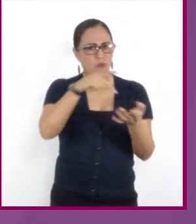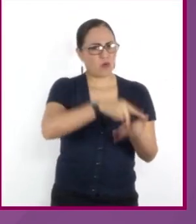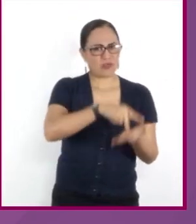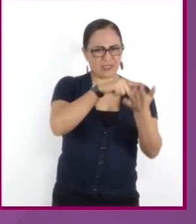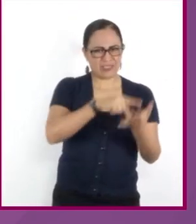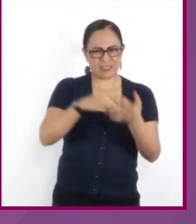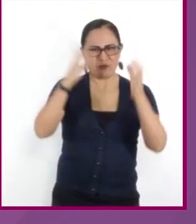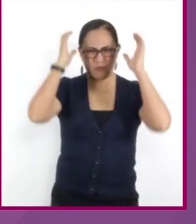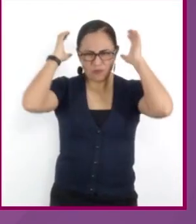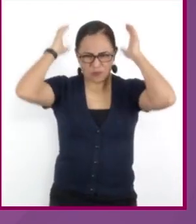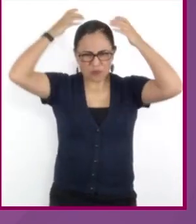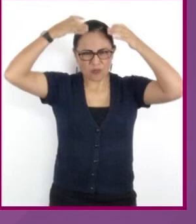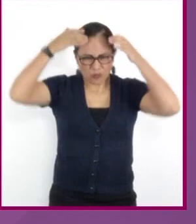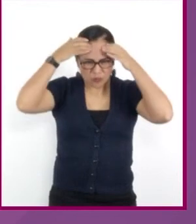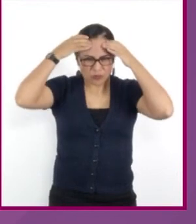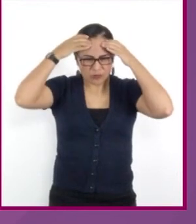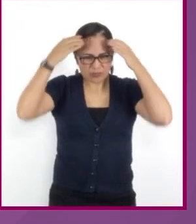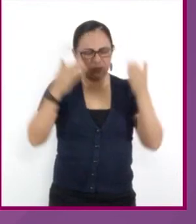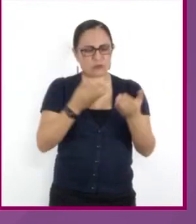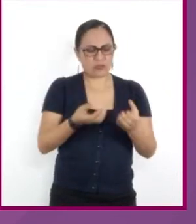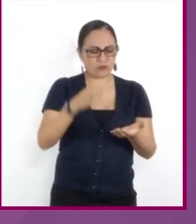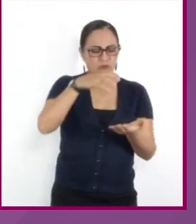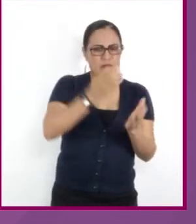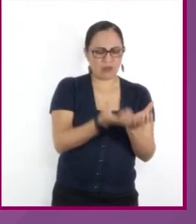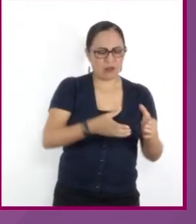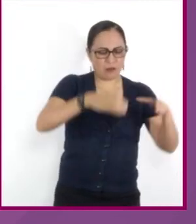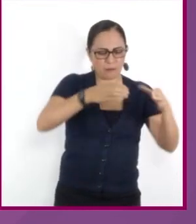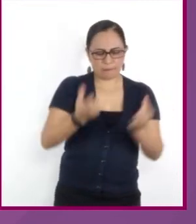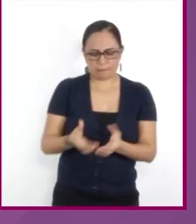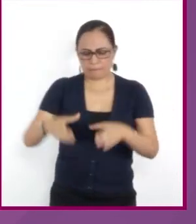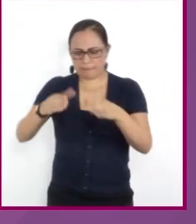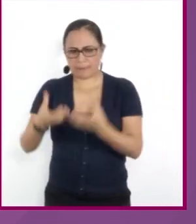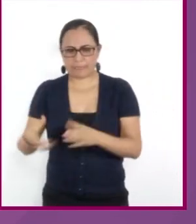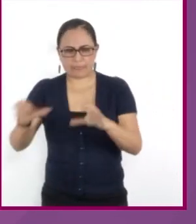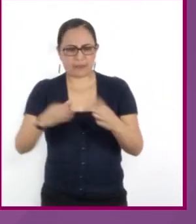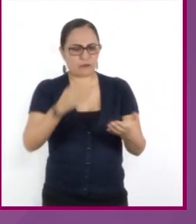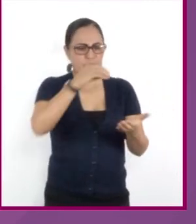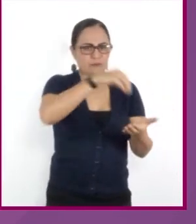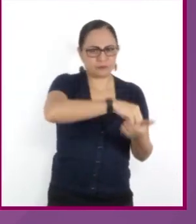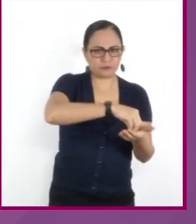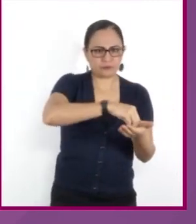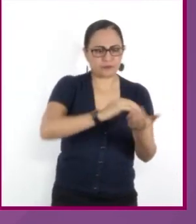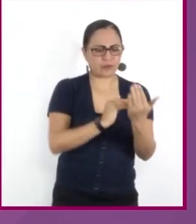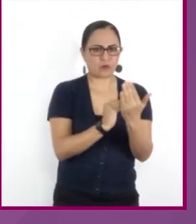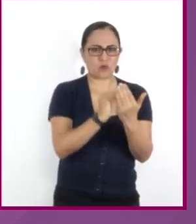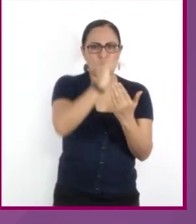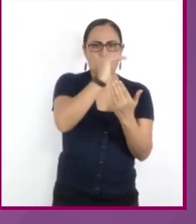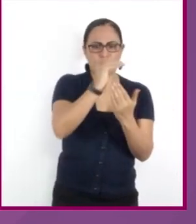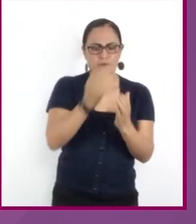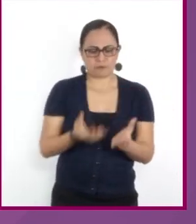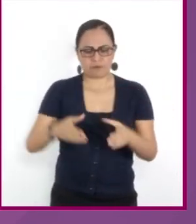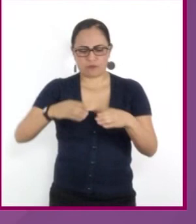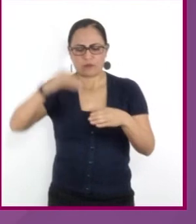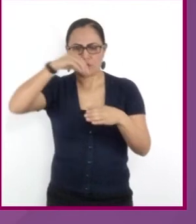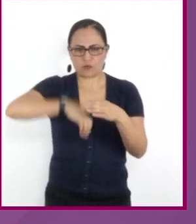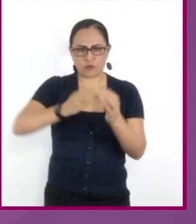corona. Y las introdujo por separado en una vasija. Midió el volumen desplazado de cada una